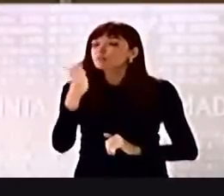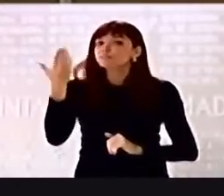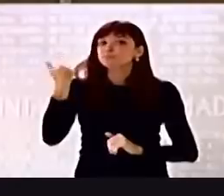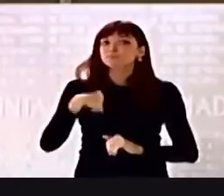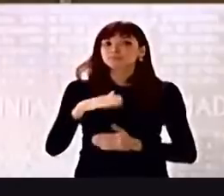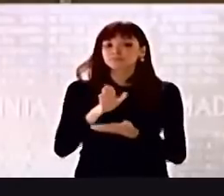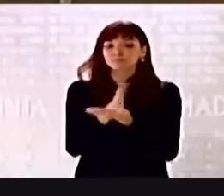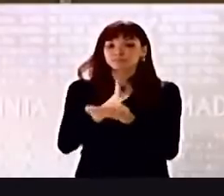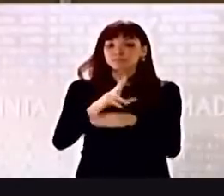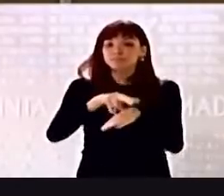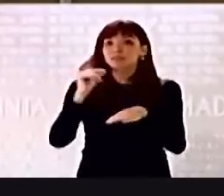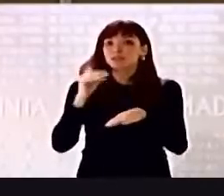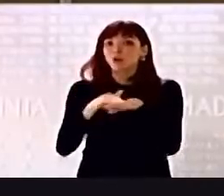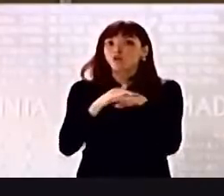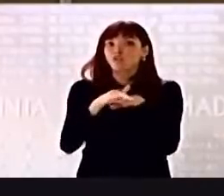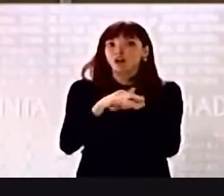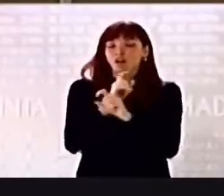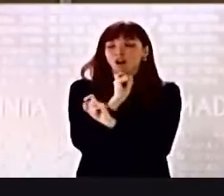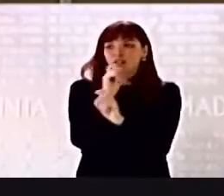delegación del Gobierno,